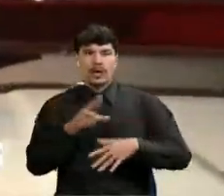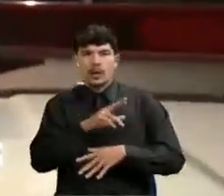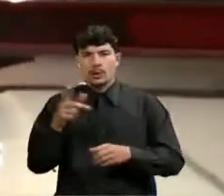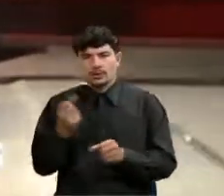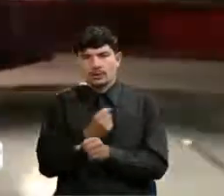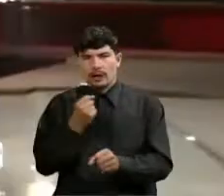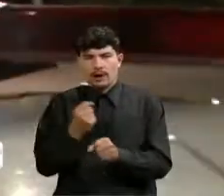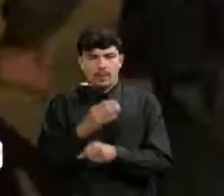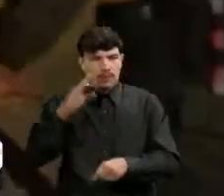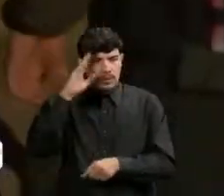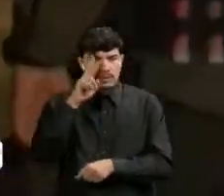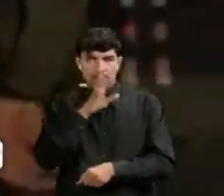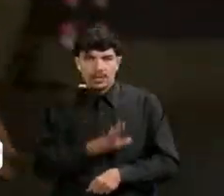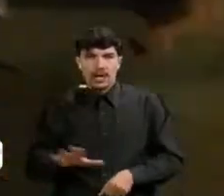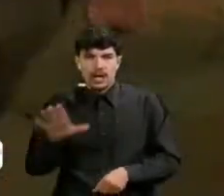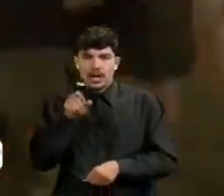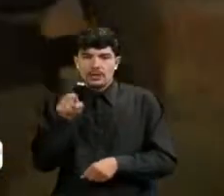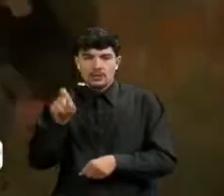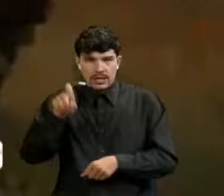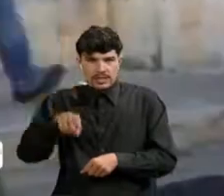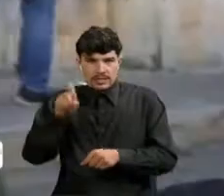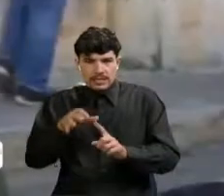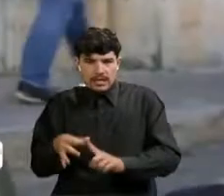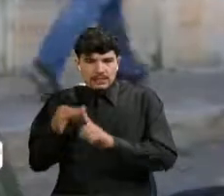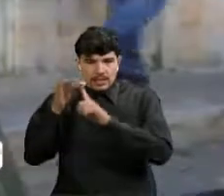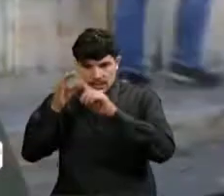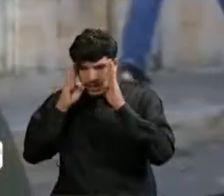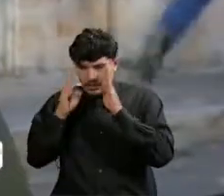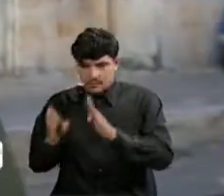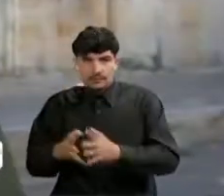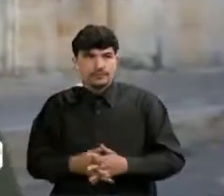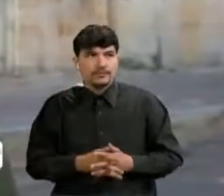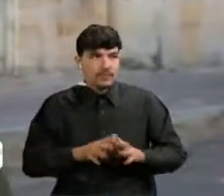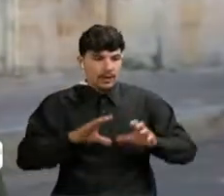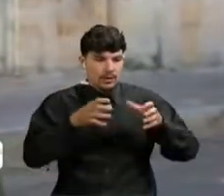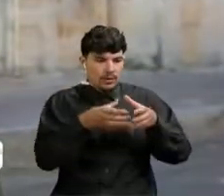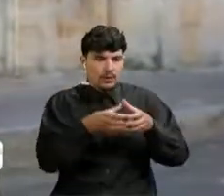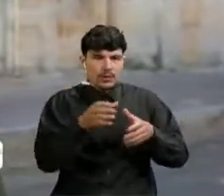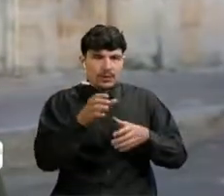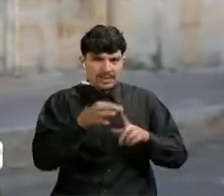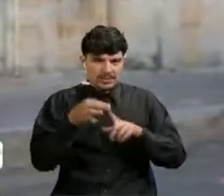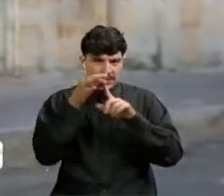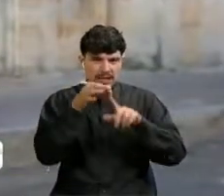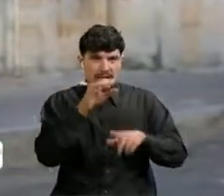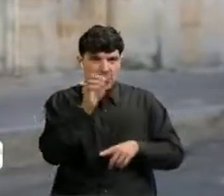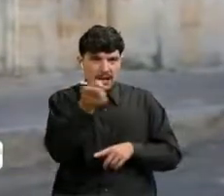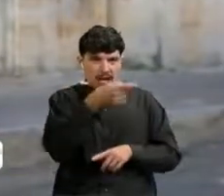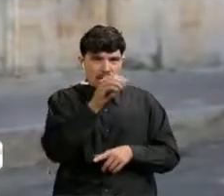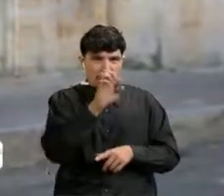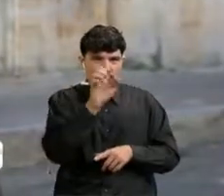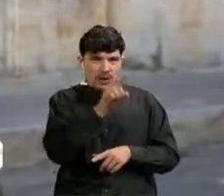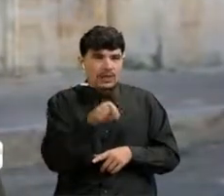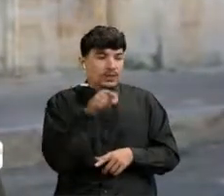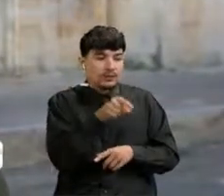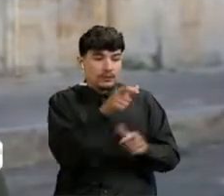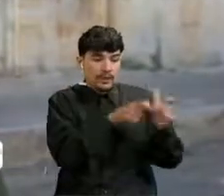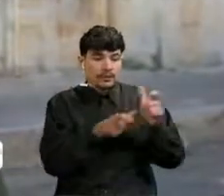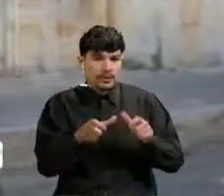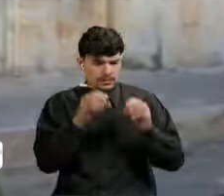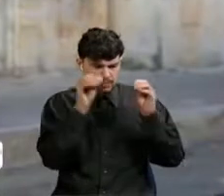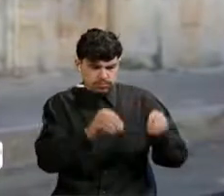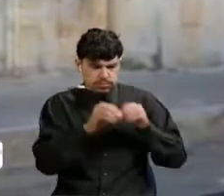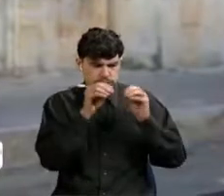que requiera una especial cualificación operativa bueno el grupo de operaciones especiales es un personal altamente capacitado en